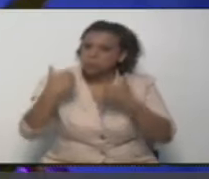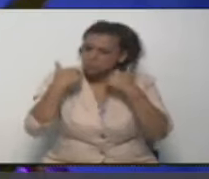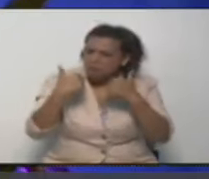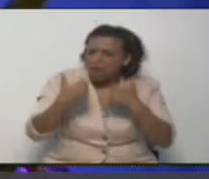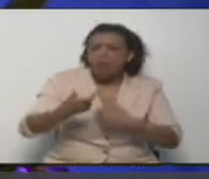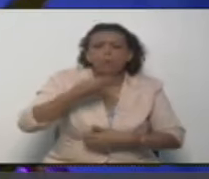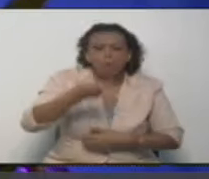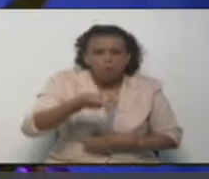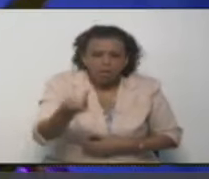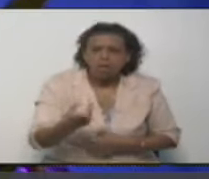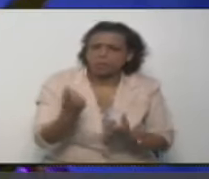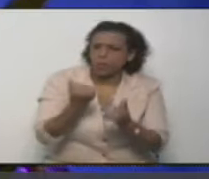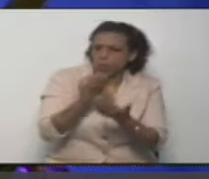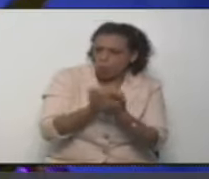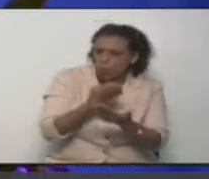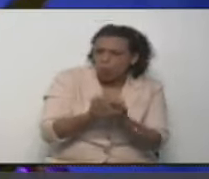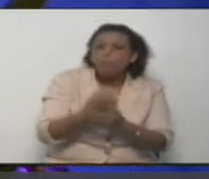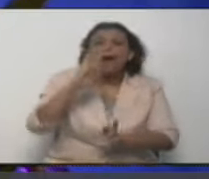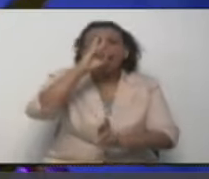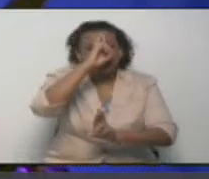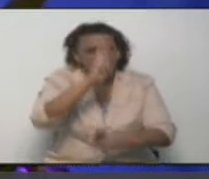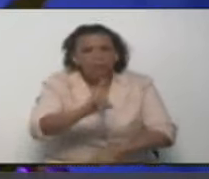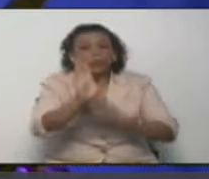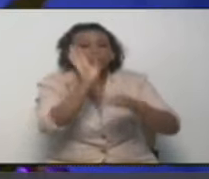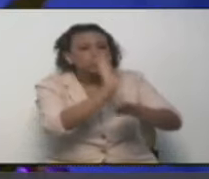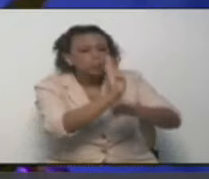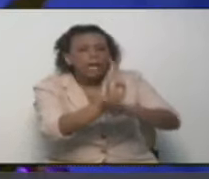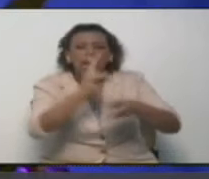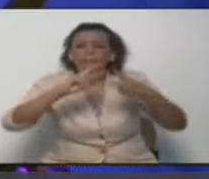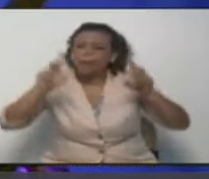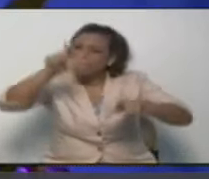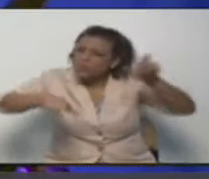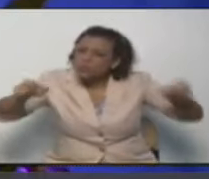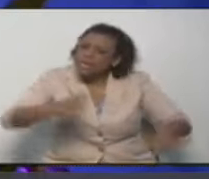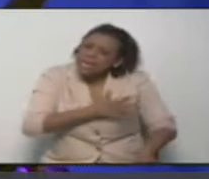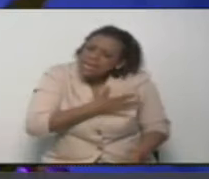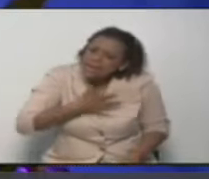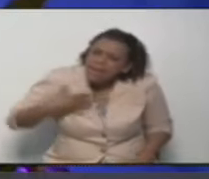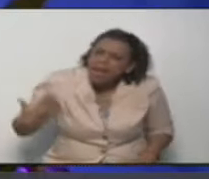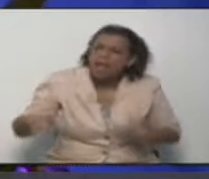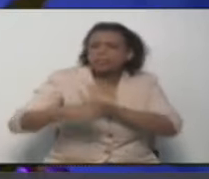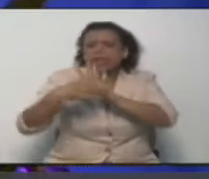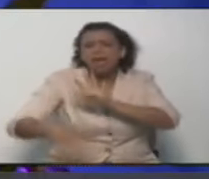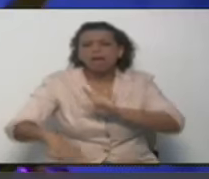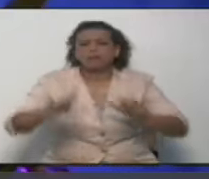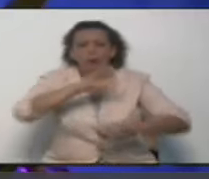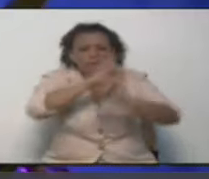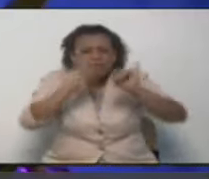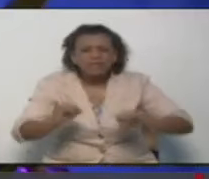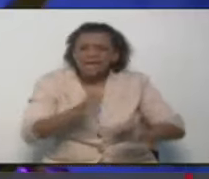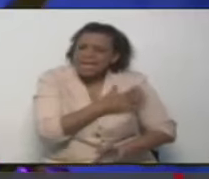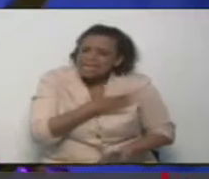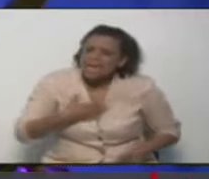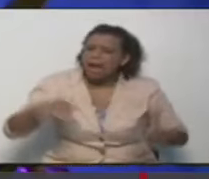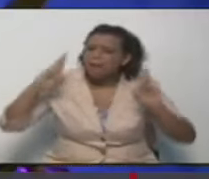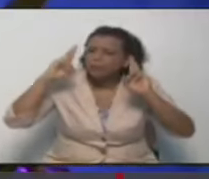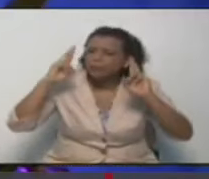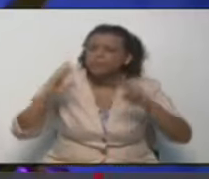político. Hay que respetar y cuidar la paz de la gente, el derecho a la felicidad que tiene el pueblo,